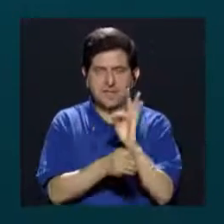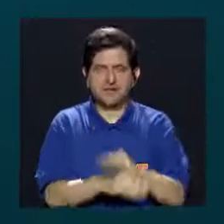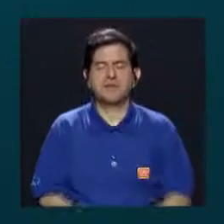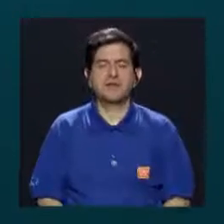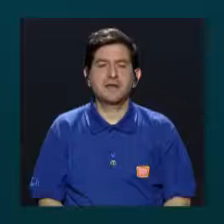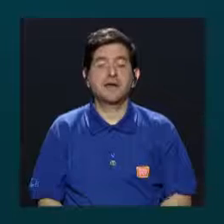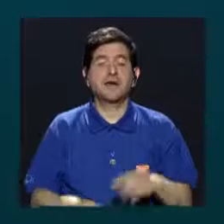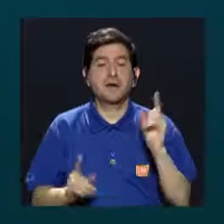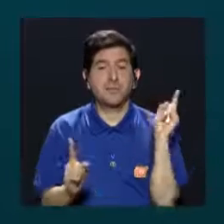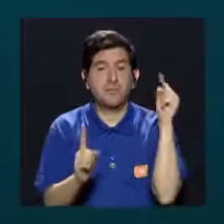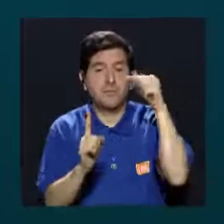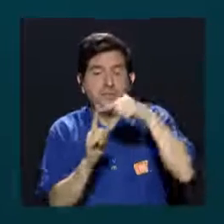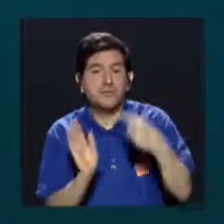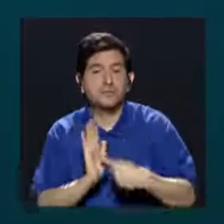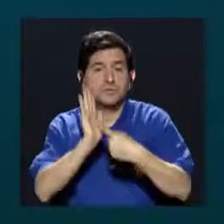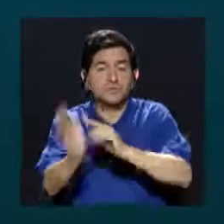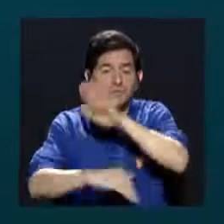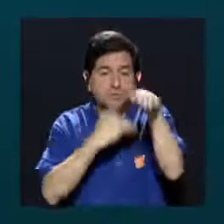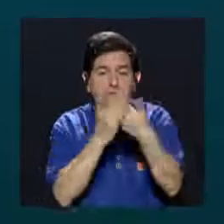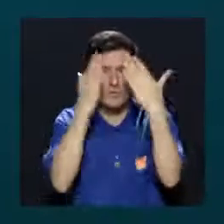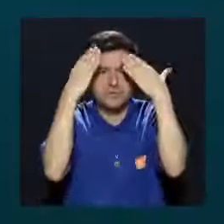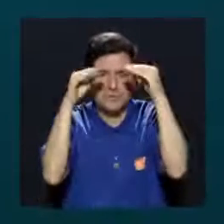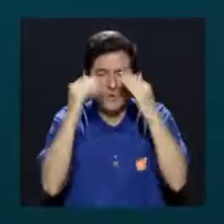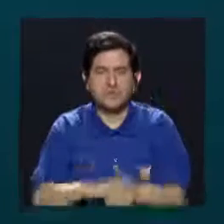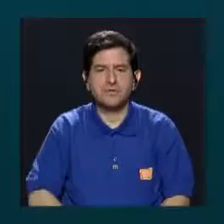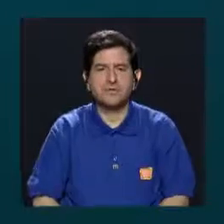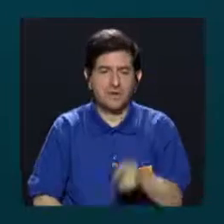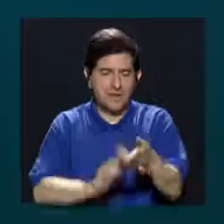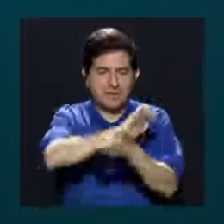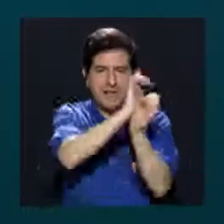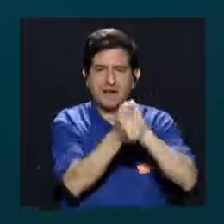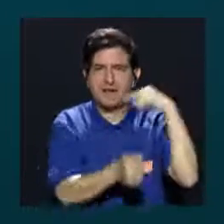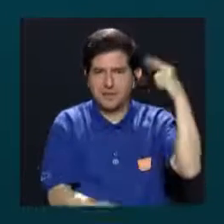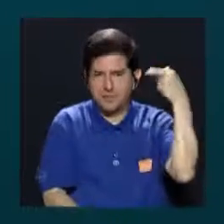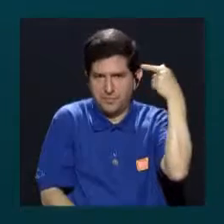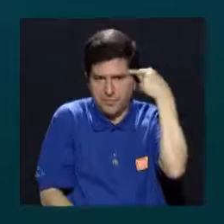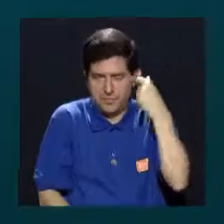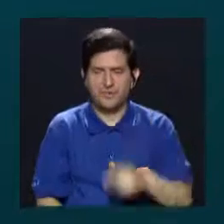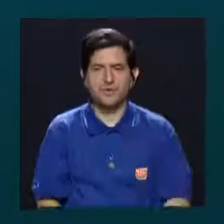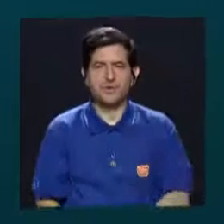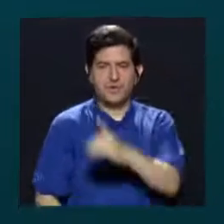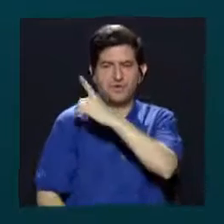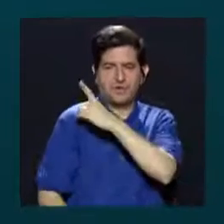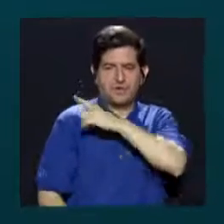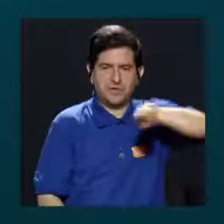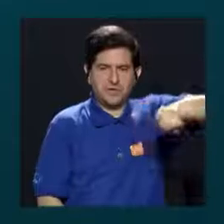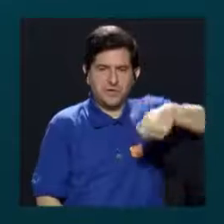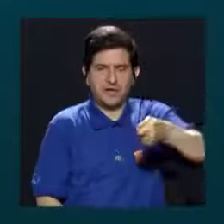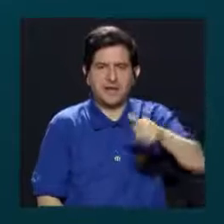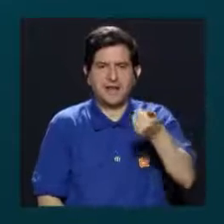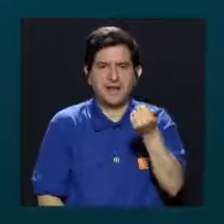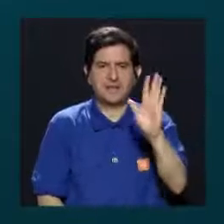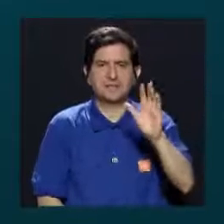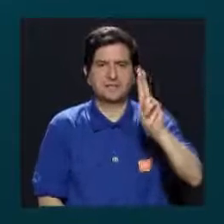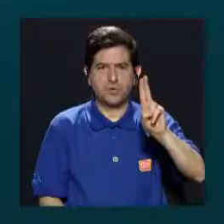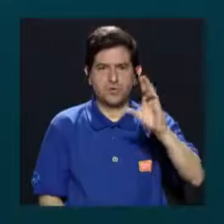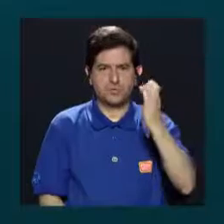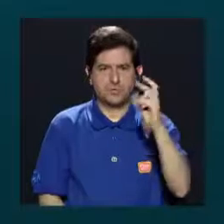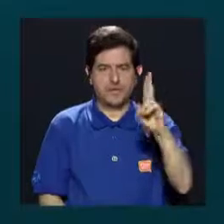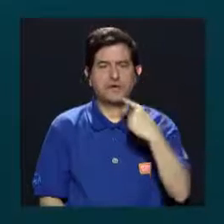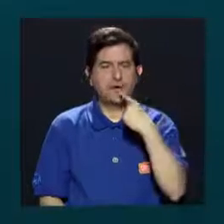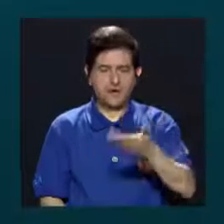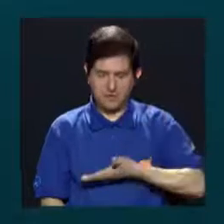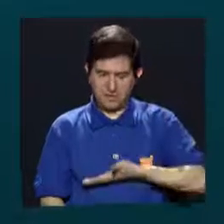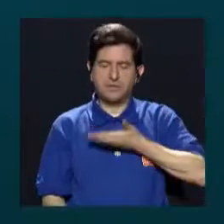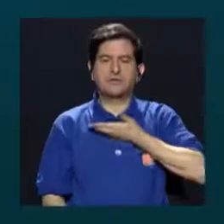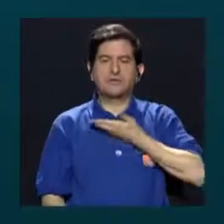del cinart con el fin de llevarle todos los detalles del traspaso de poderes como director del canal 15 user puedo